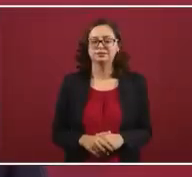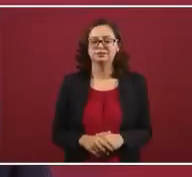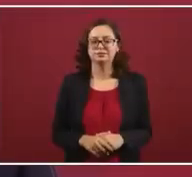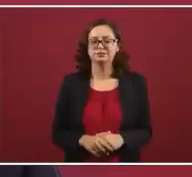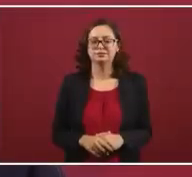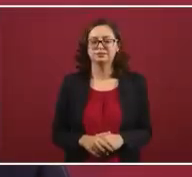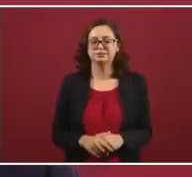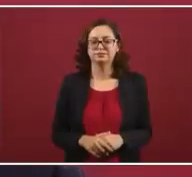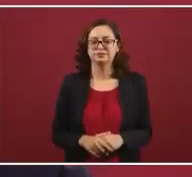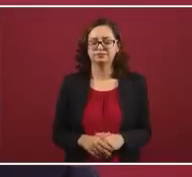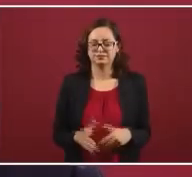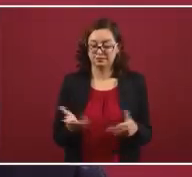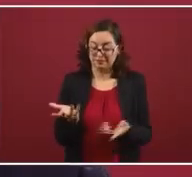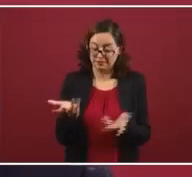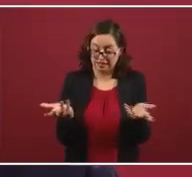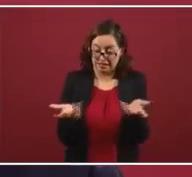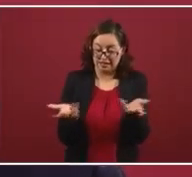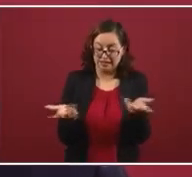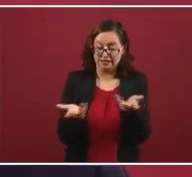el qué hacer,